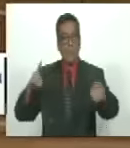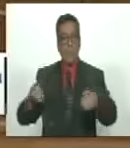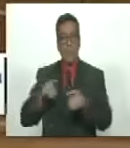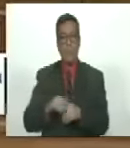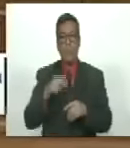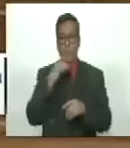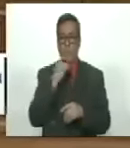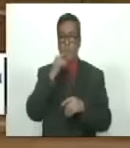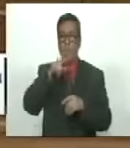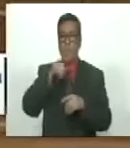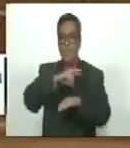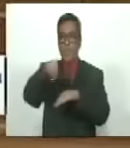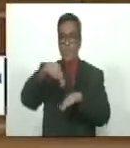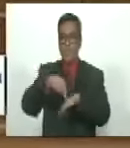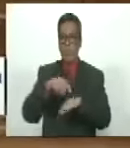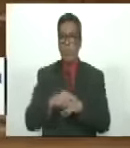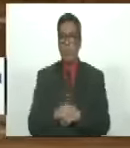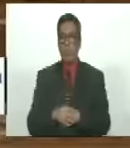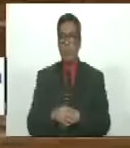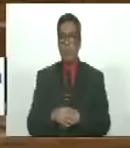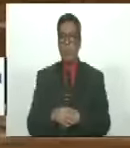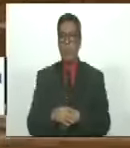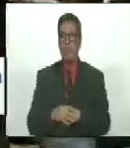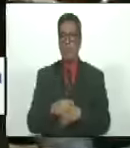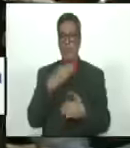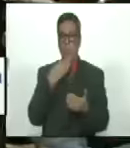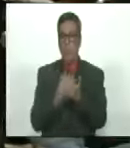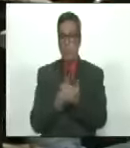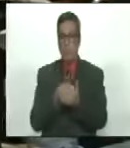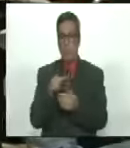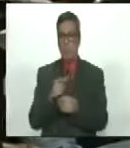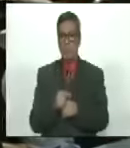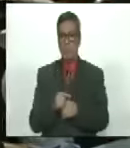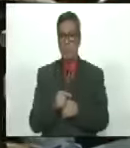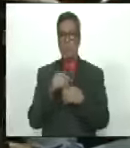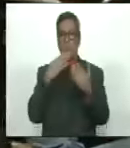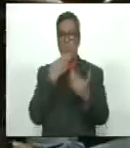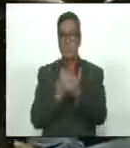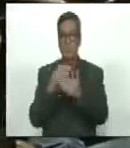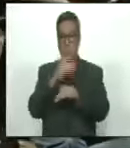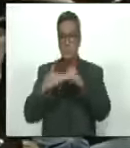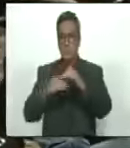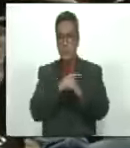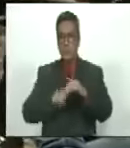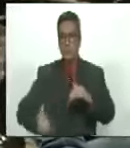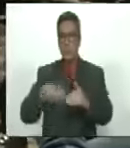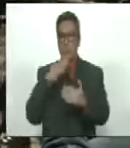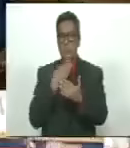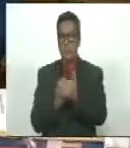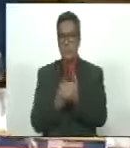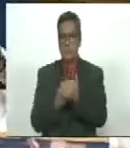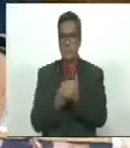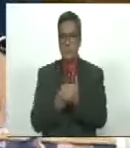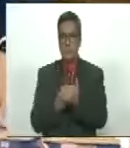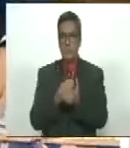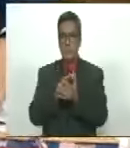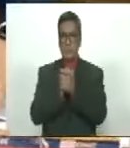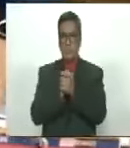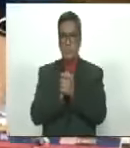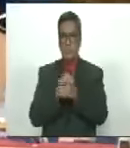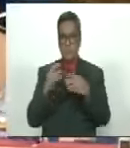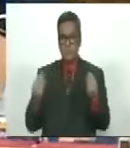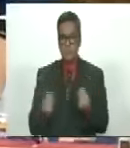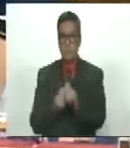y dignidad nacional. Gracias. Aló, aló. Gracias, vicepresidente, y gracias por acompañar a